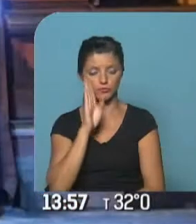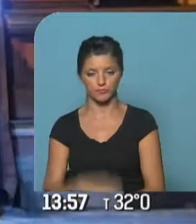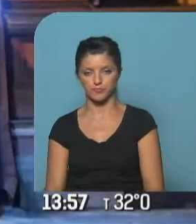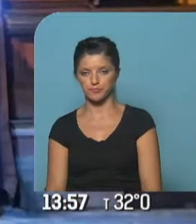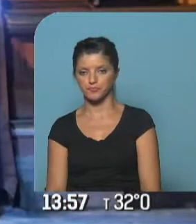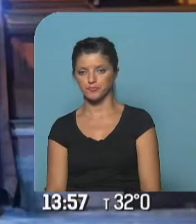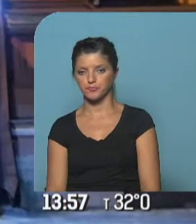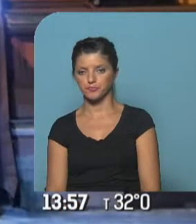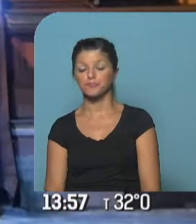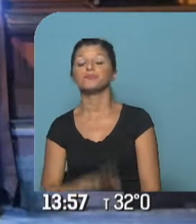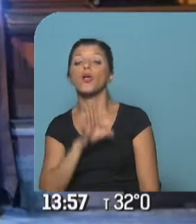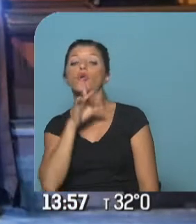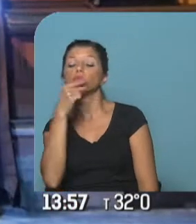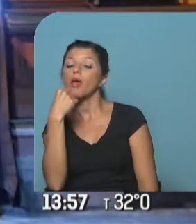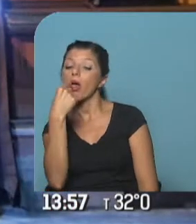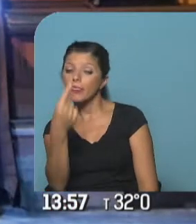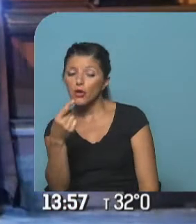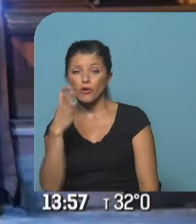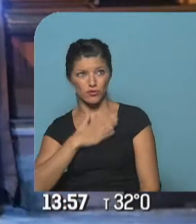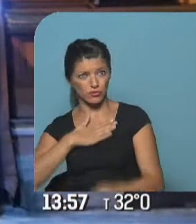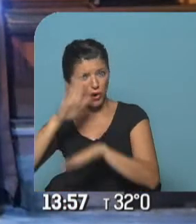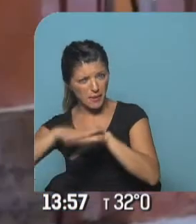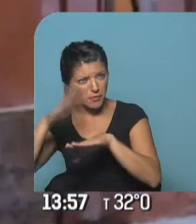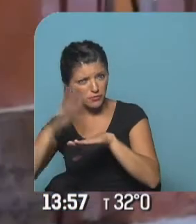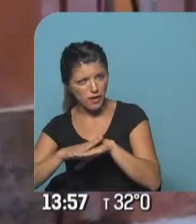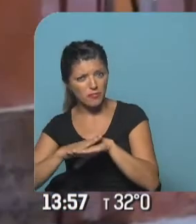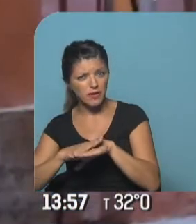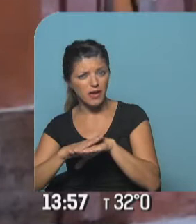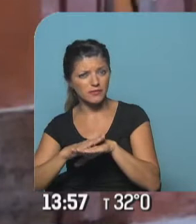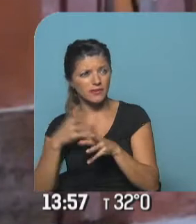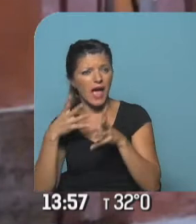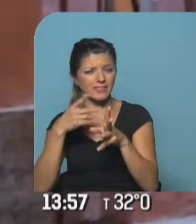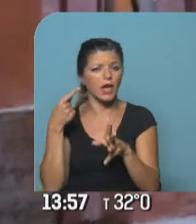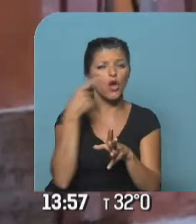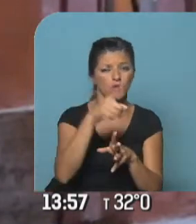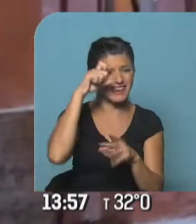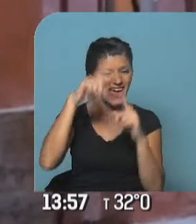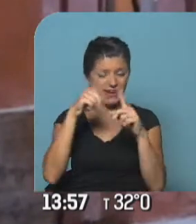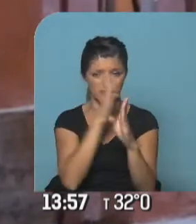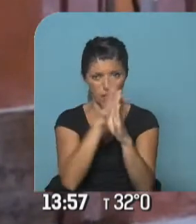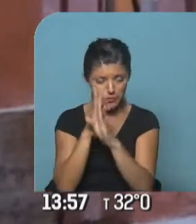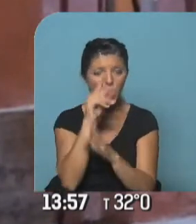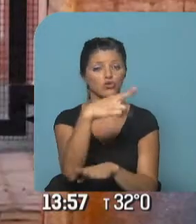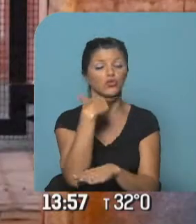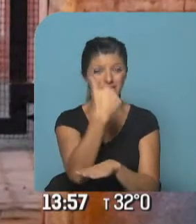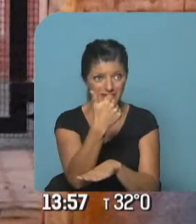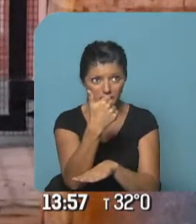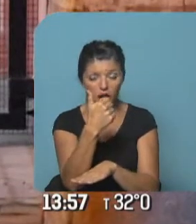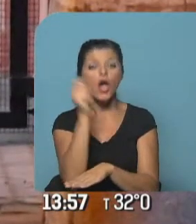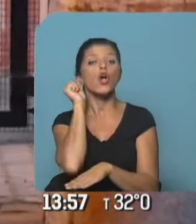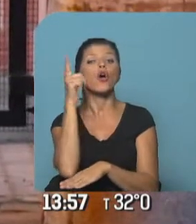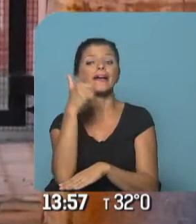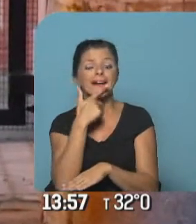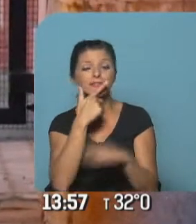Rusia negó las acusaciones en su contra por el ataque al ex espía Skripal y su hija con gas nervioso en la ciudad de